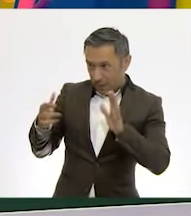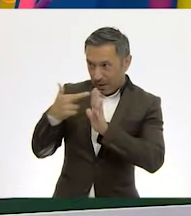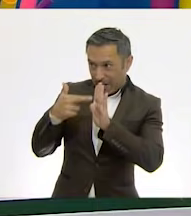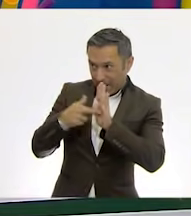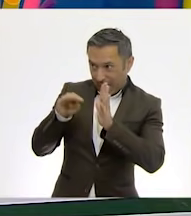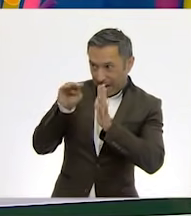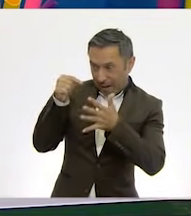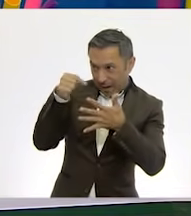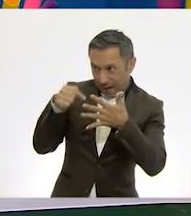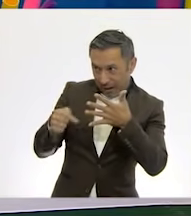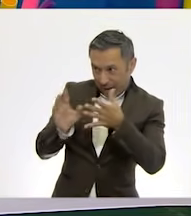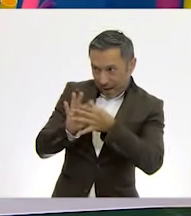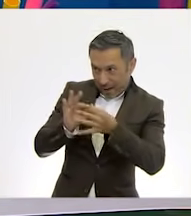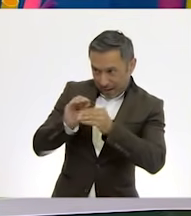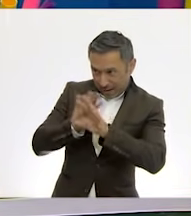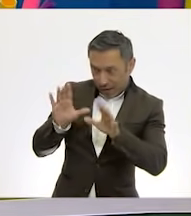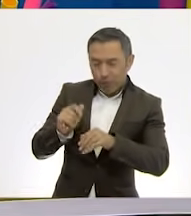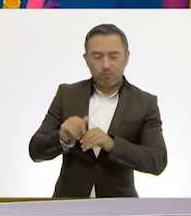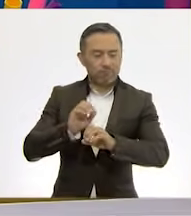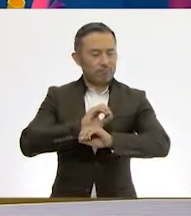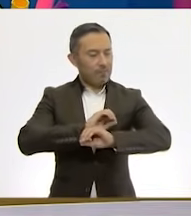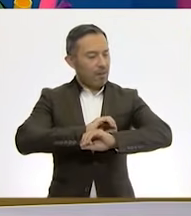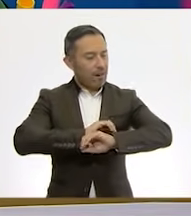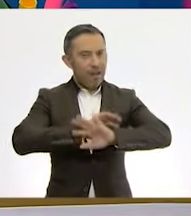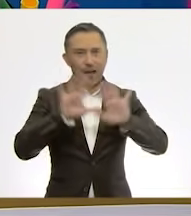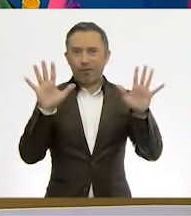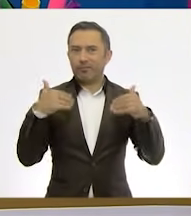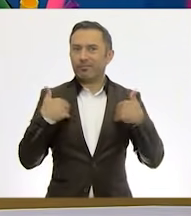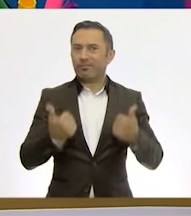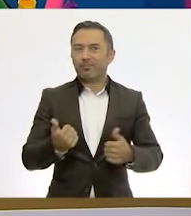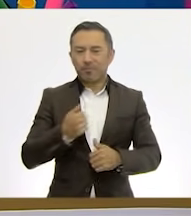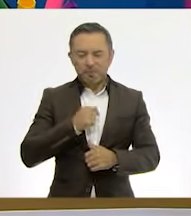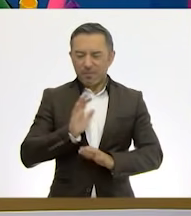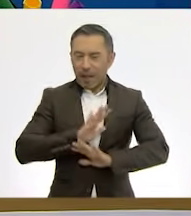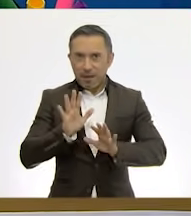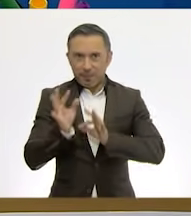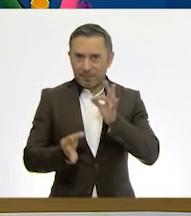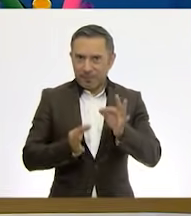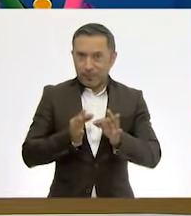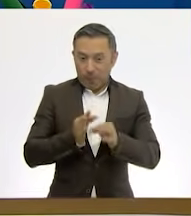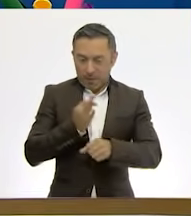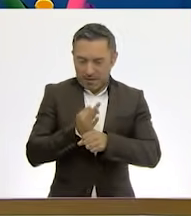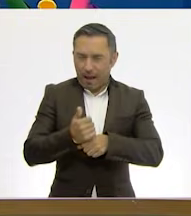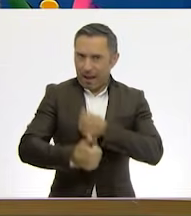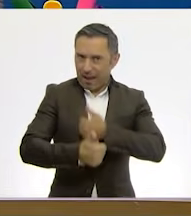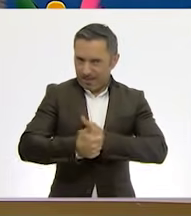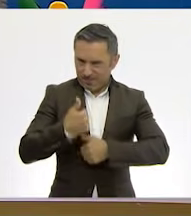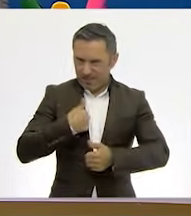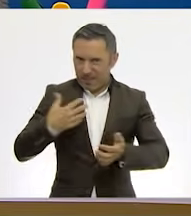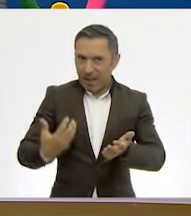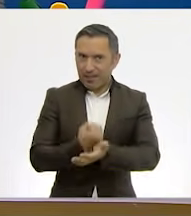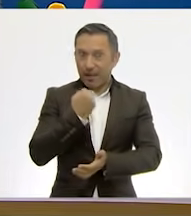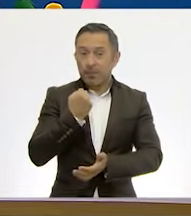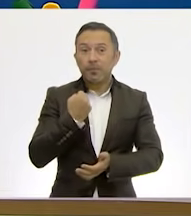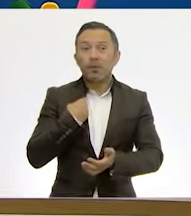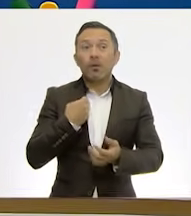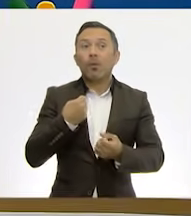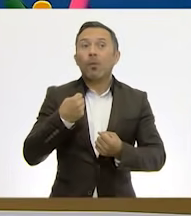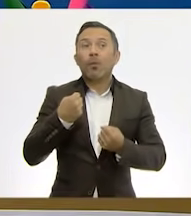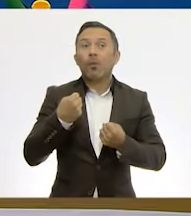ya estoy más que lista para comenzar a ganar esta competencia. Mira, pero ¿quién moverá cada coche? ¿Nosotras?